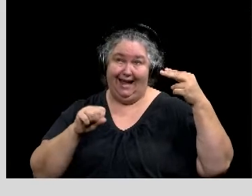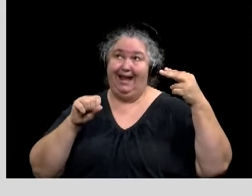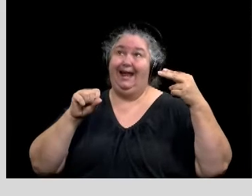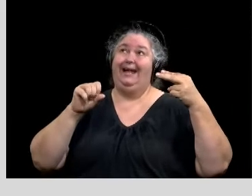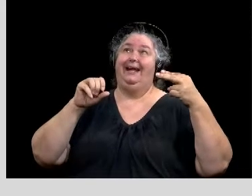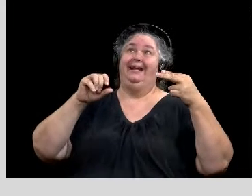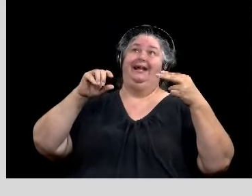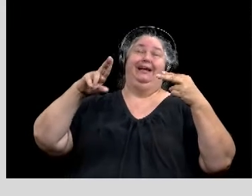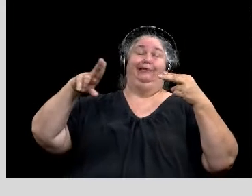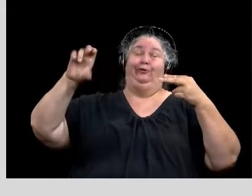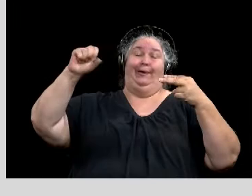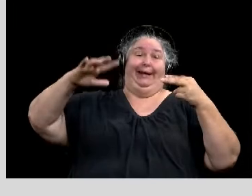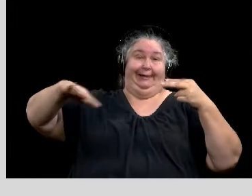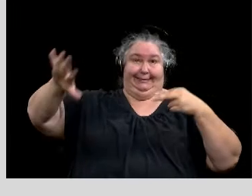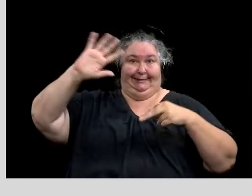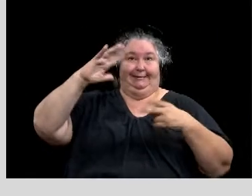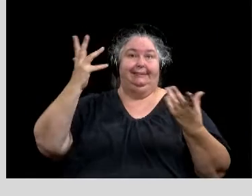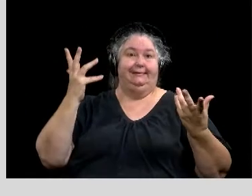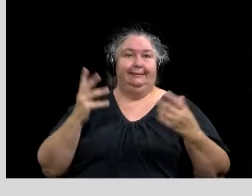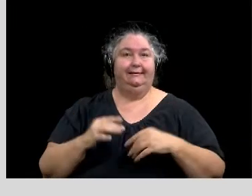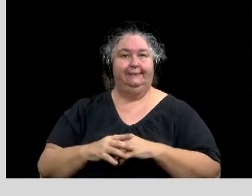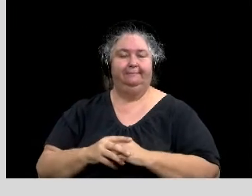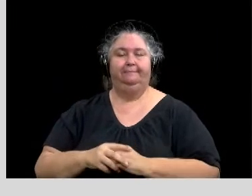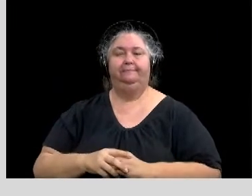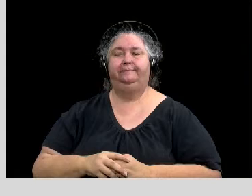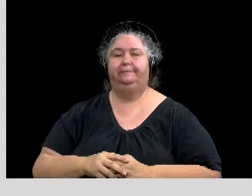proporción de los eeuu